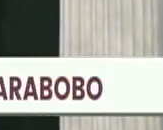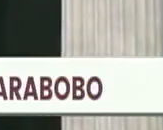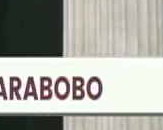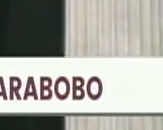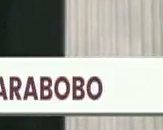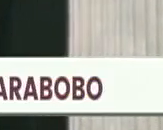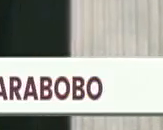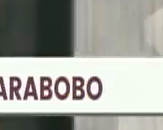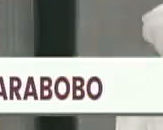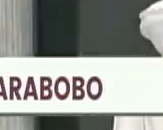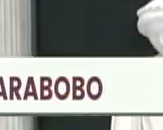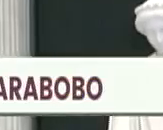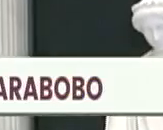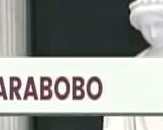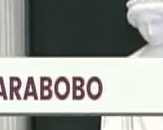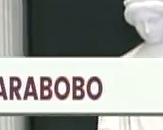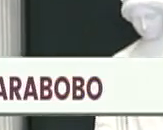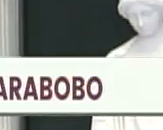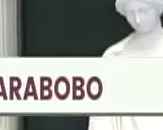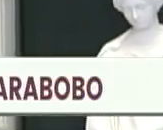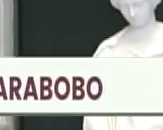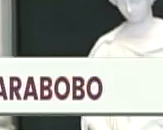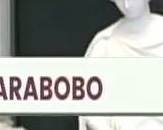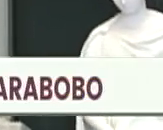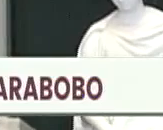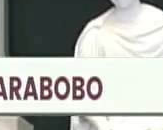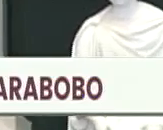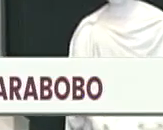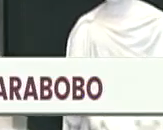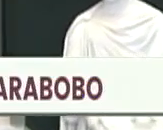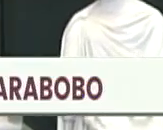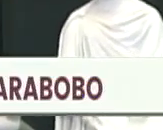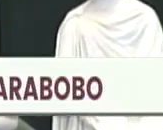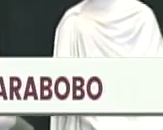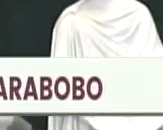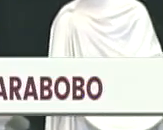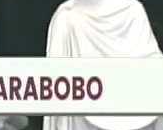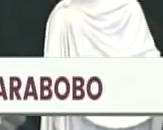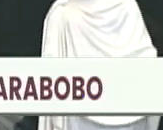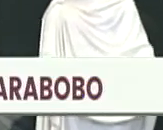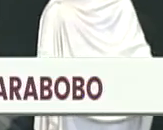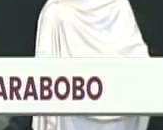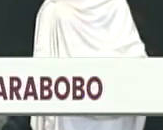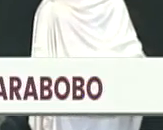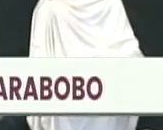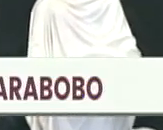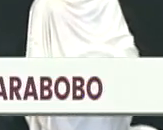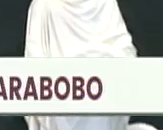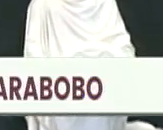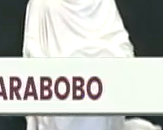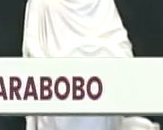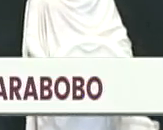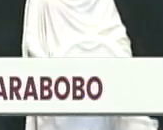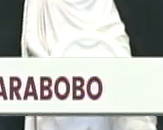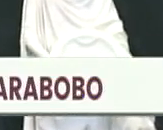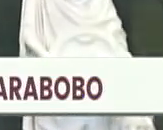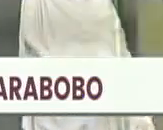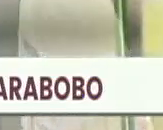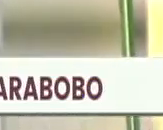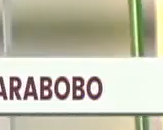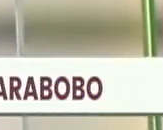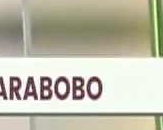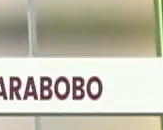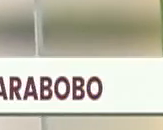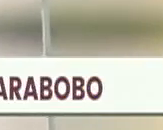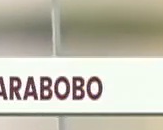del dominio del Imperio Español, la actual lucha geopolítica se da contra el Imperio Estadounidense. Esta nación